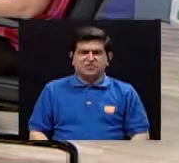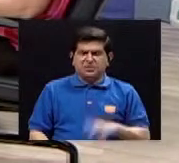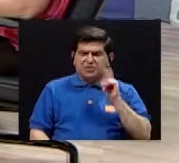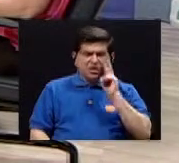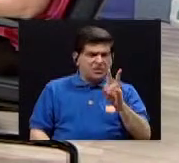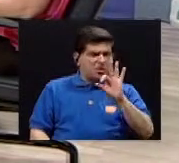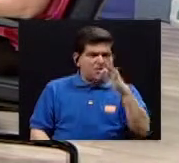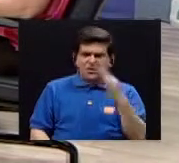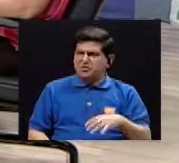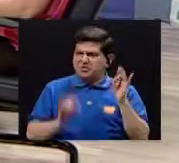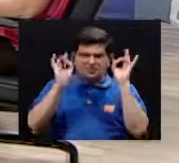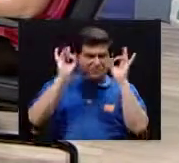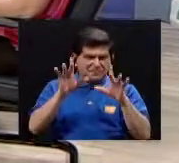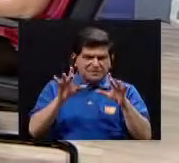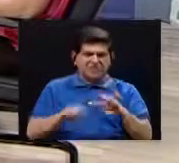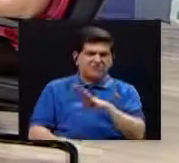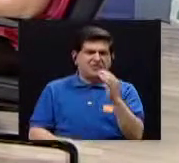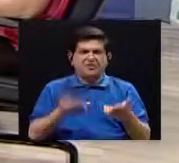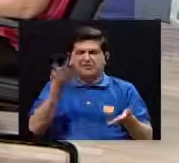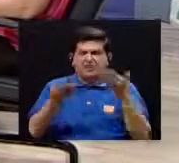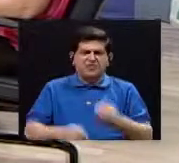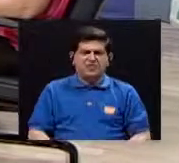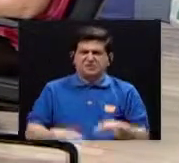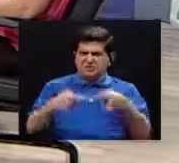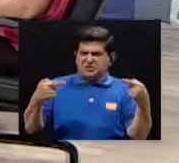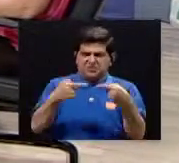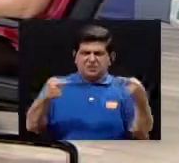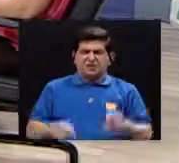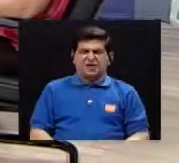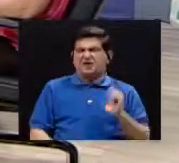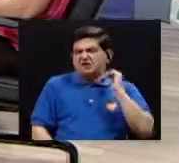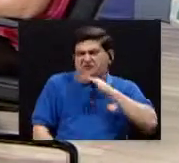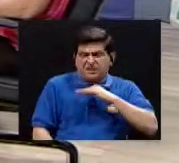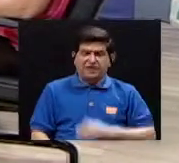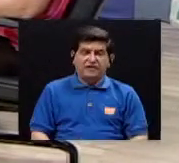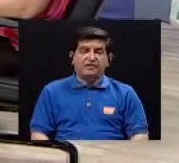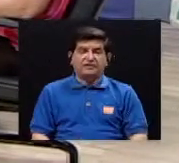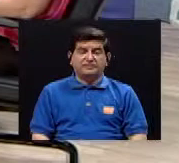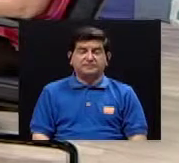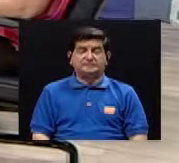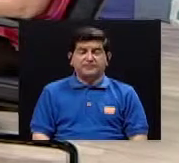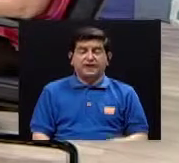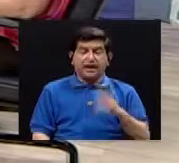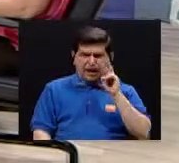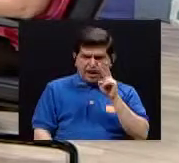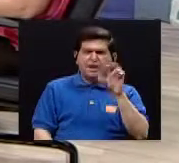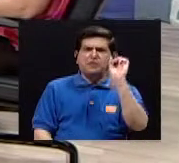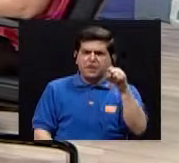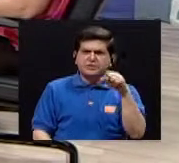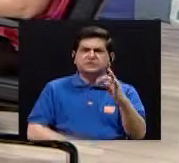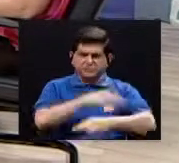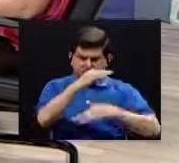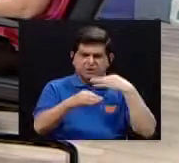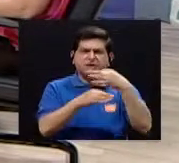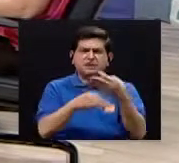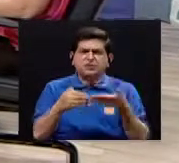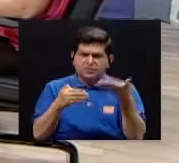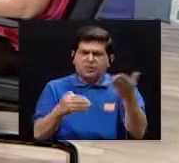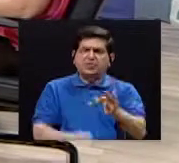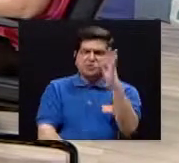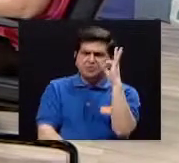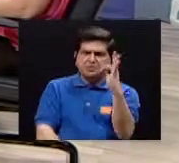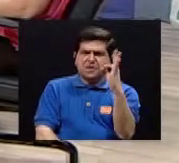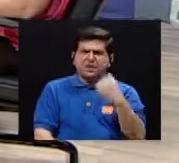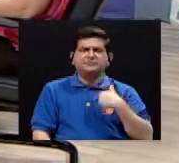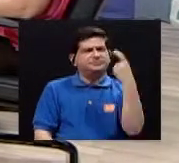y no lo vemos de una forma irónica o no lo vemos de una forma no cerrar entonces vemos como este tipo de cosas